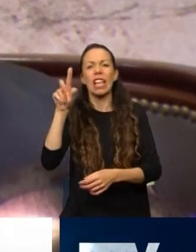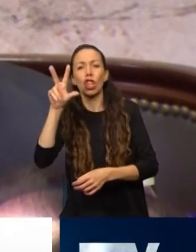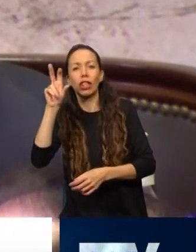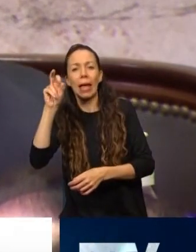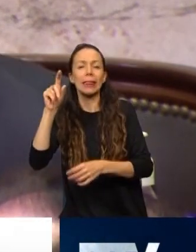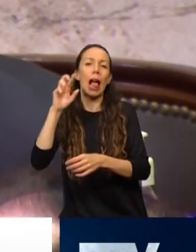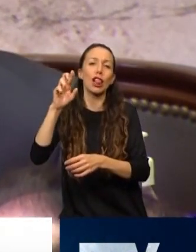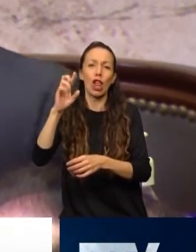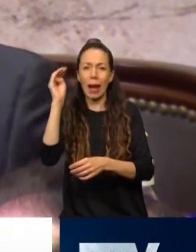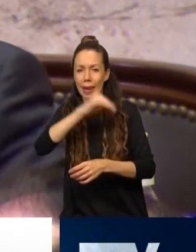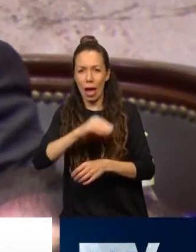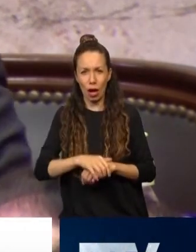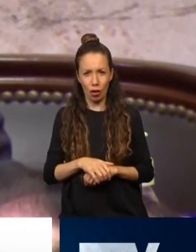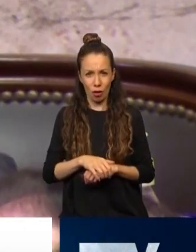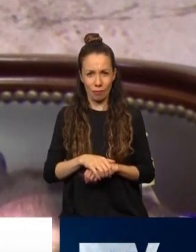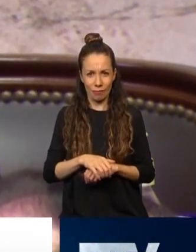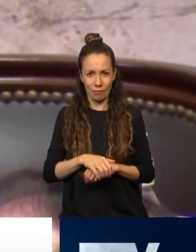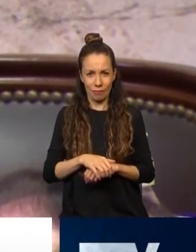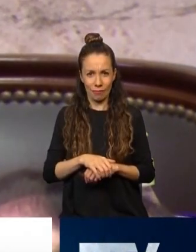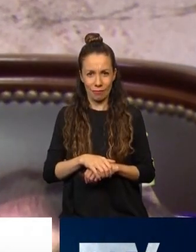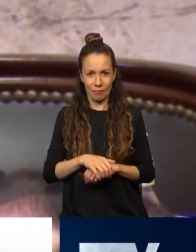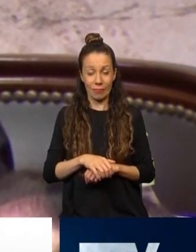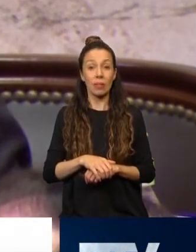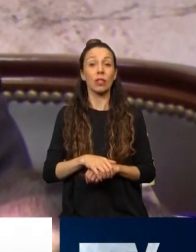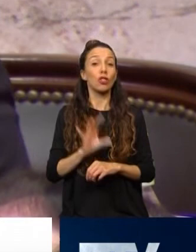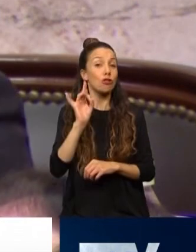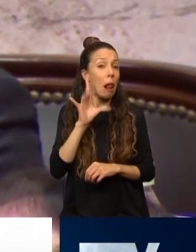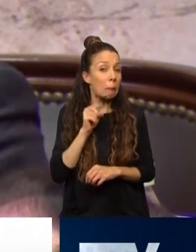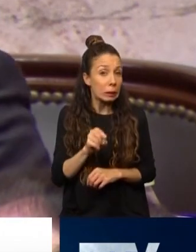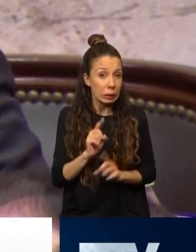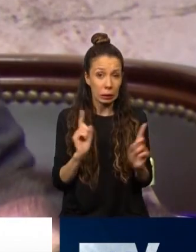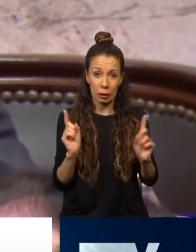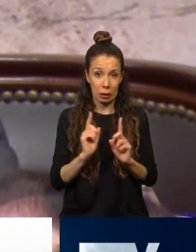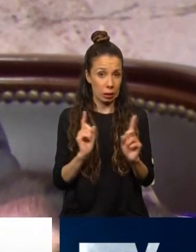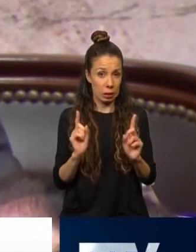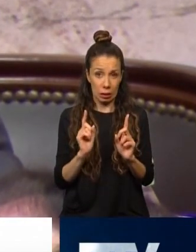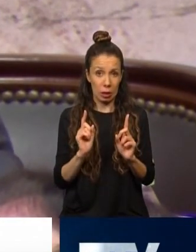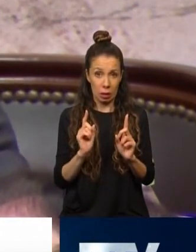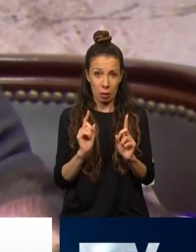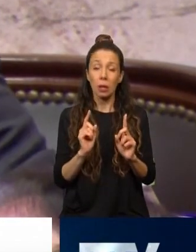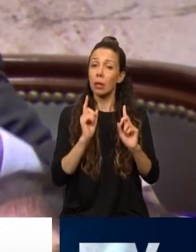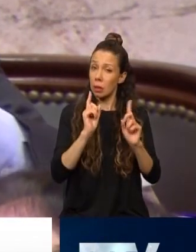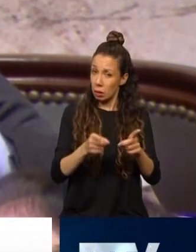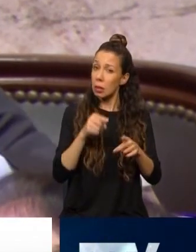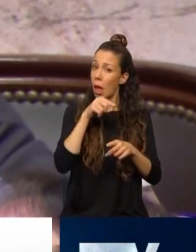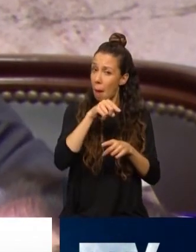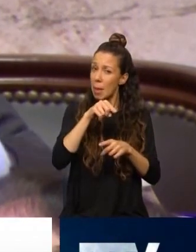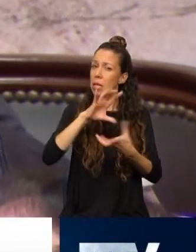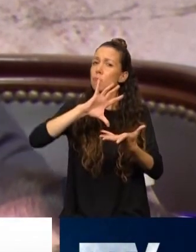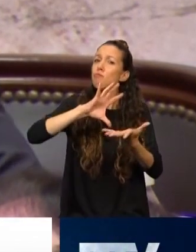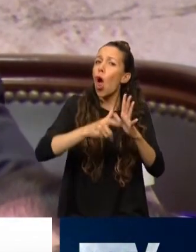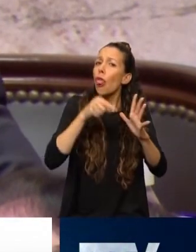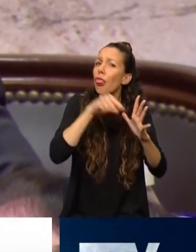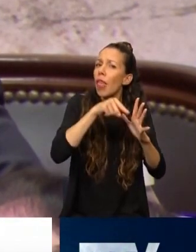Mouse. Pero no solo eso, sino que además ese modelo es el que nos ha